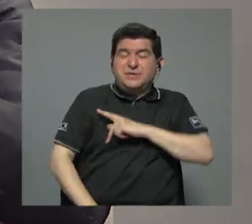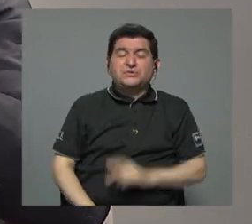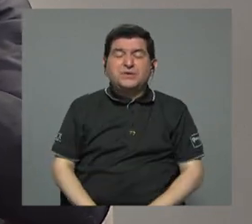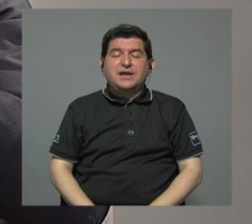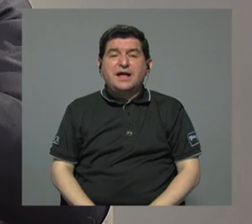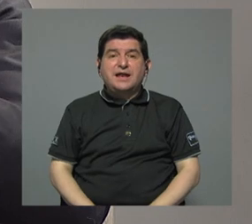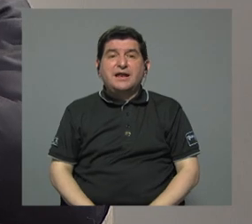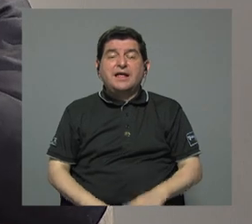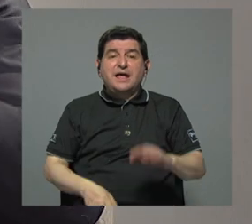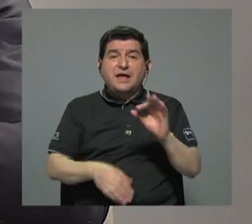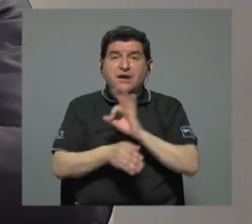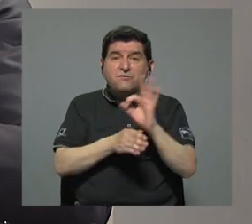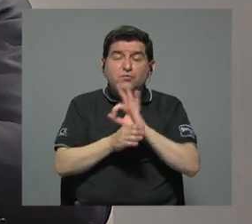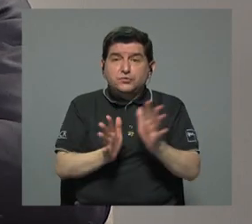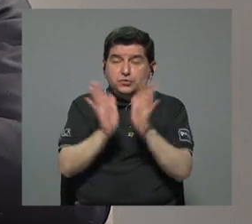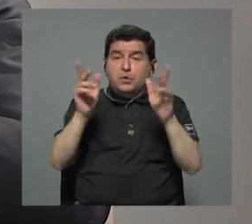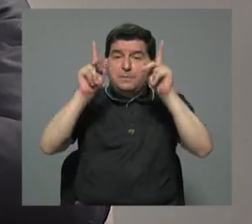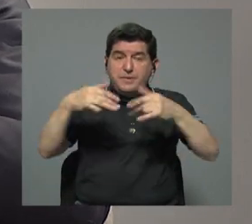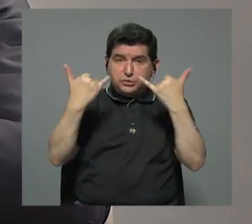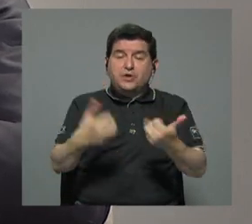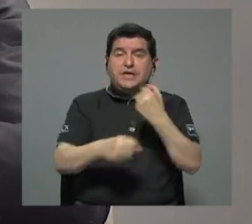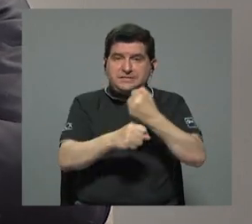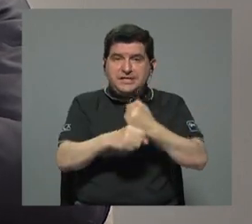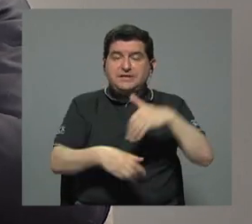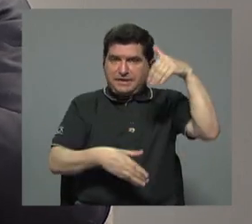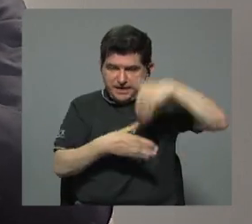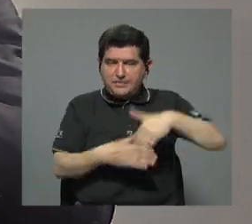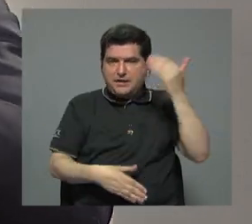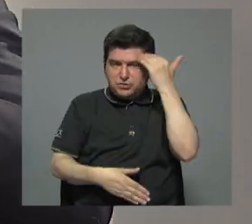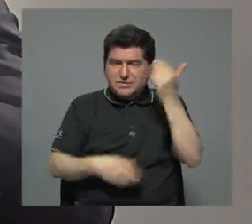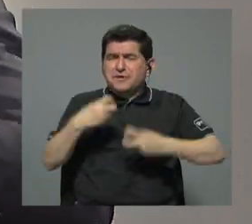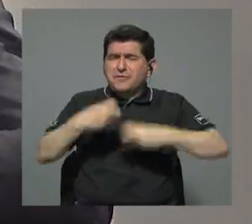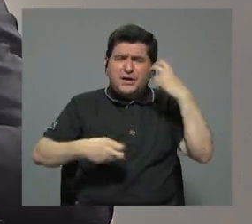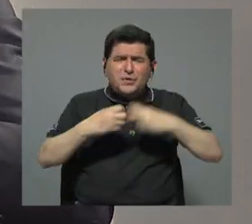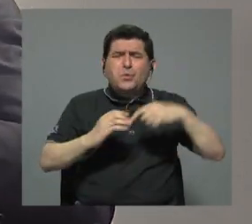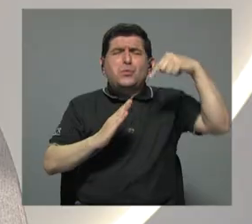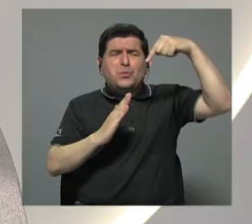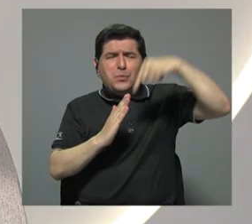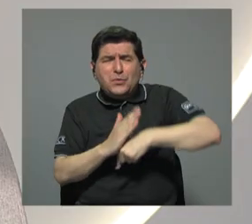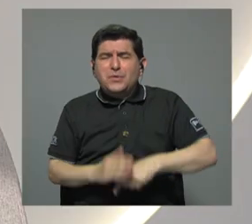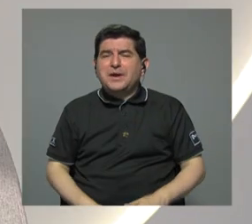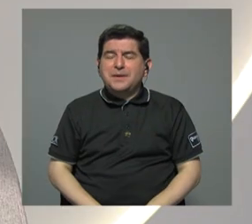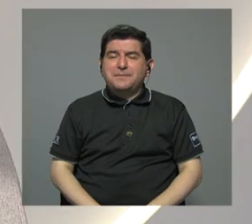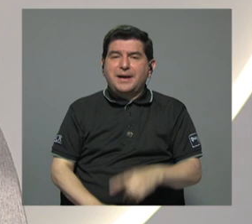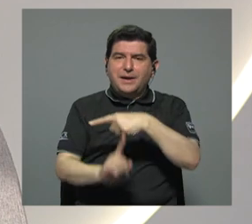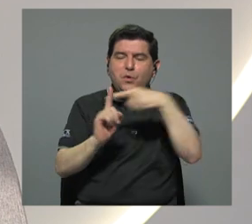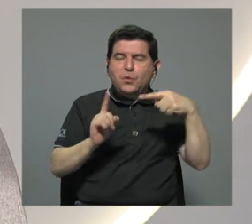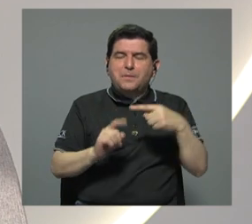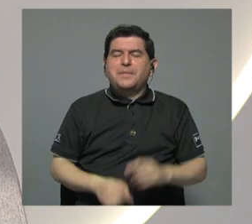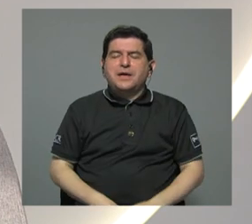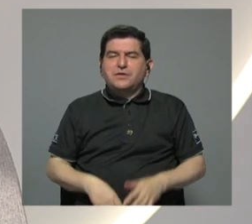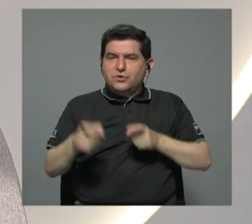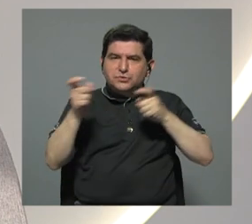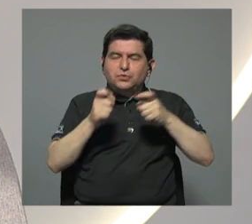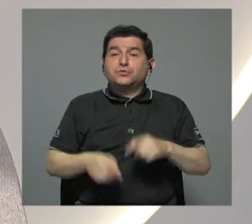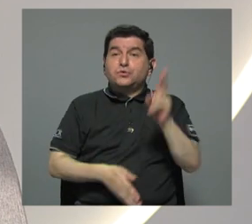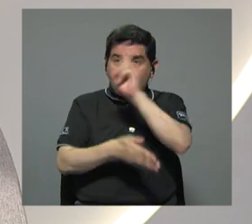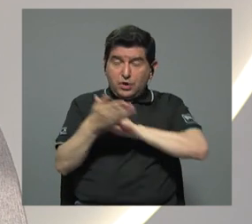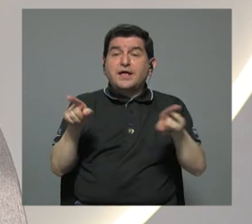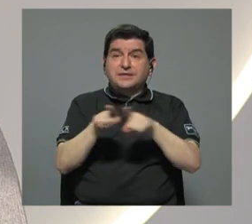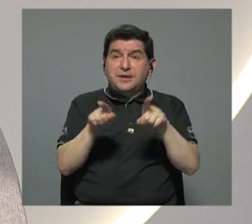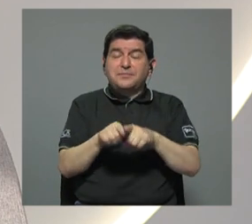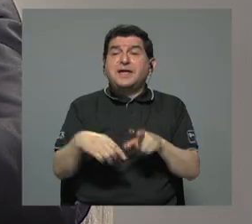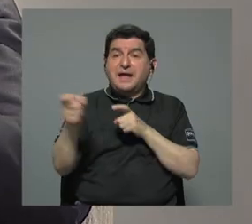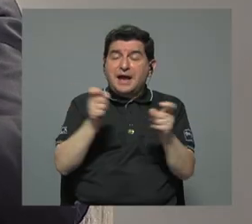yo creo que tenemos los que hemos pasado por la administración pública lo sabemos un problema series hicimos la obra con mandos medios aquí mismo en la universidad que también se han visto no